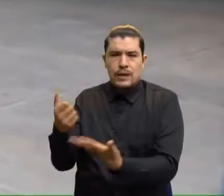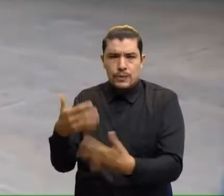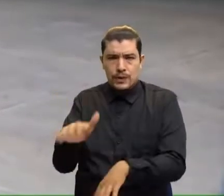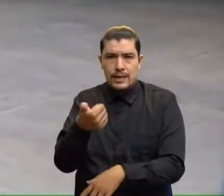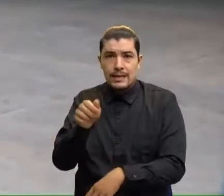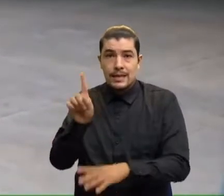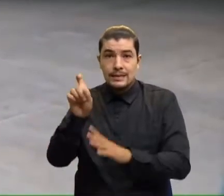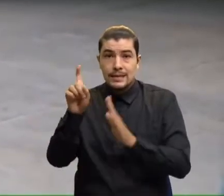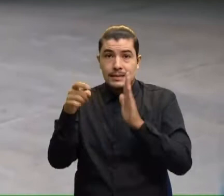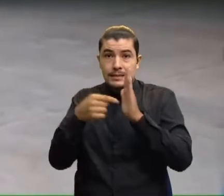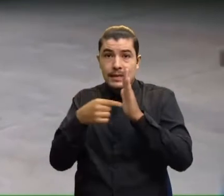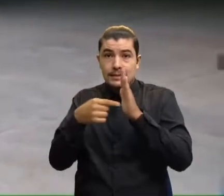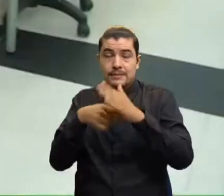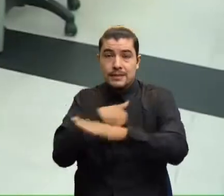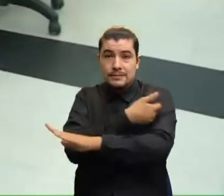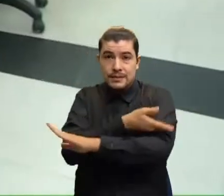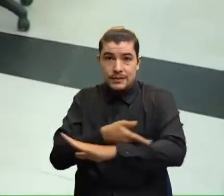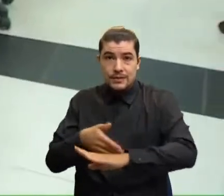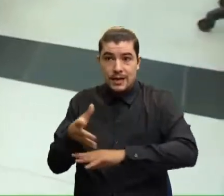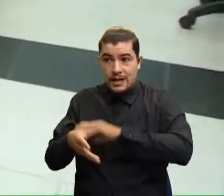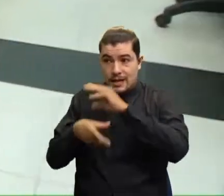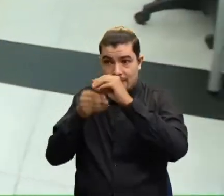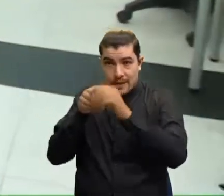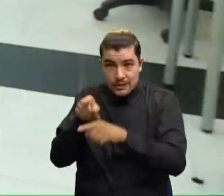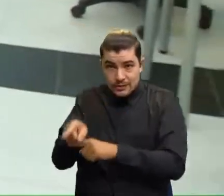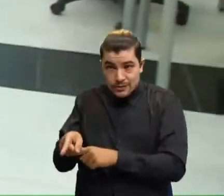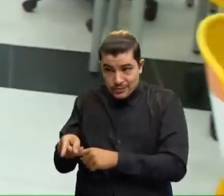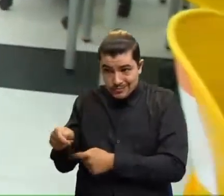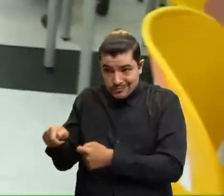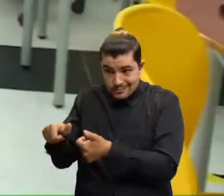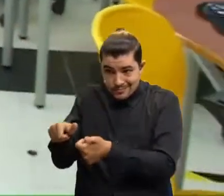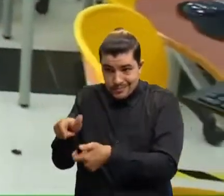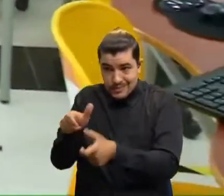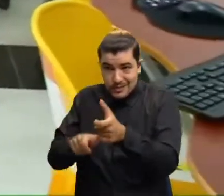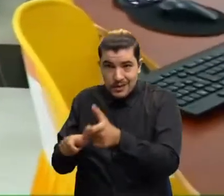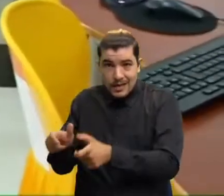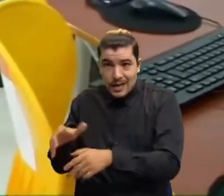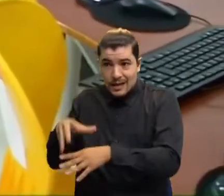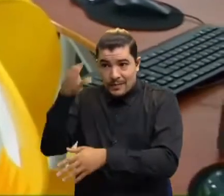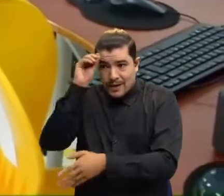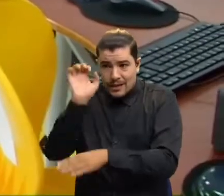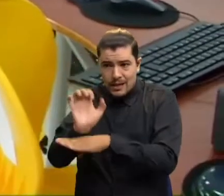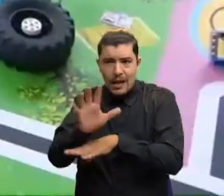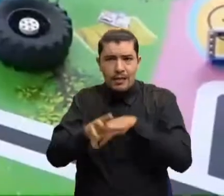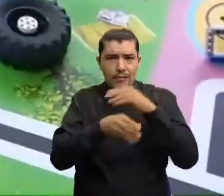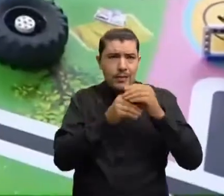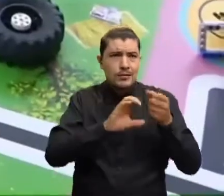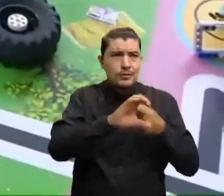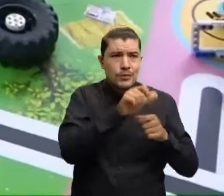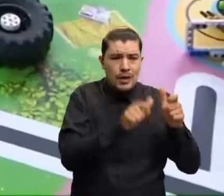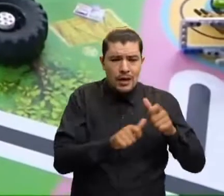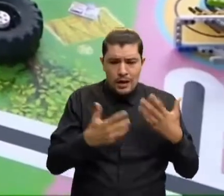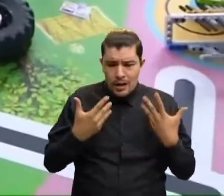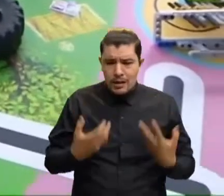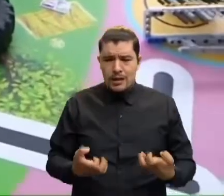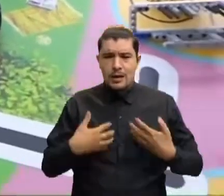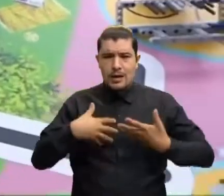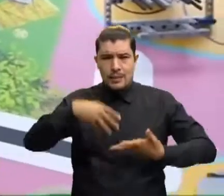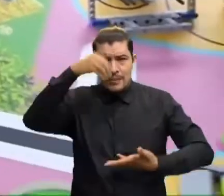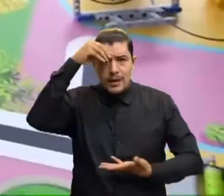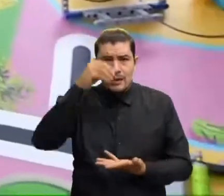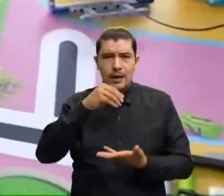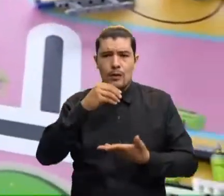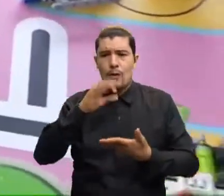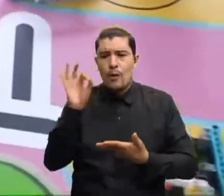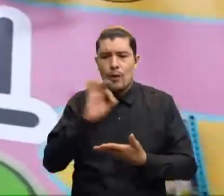16 mil millones de pesos y está a disposición no solo de aprendices de la entidad, sino también de los ciudadanos que deseen desarrollar proyectos de prototipado.